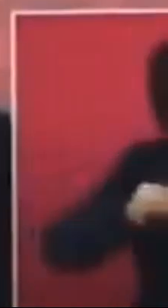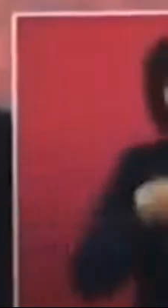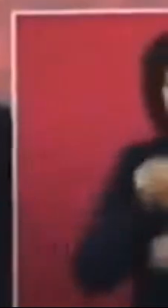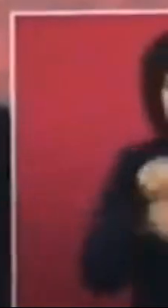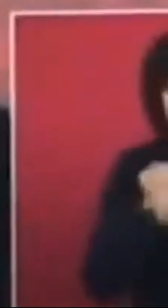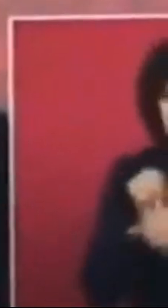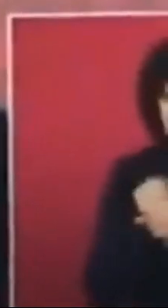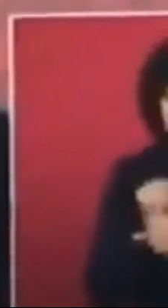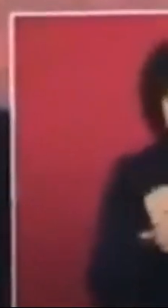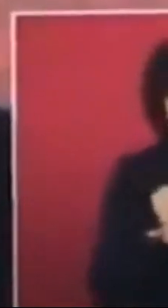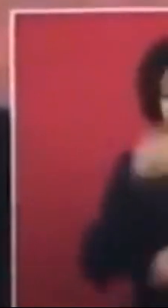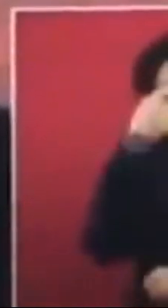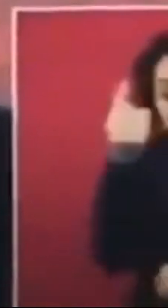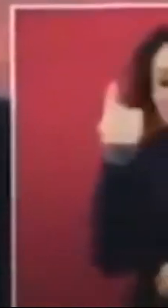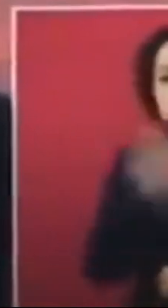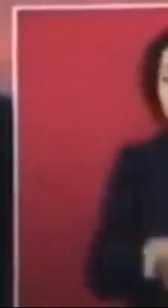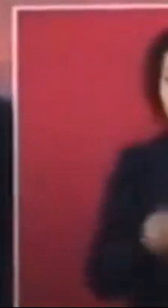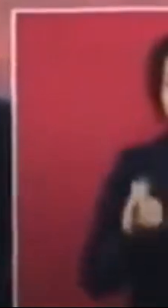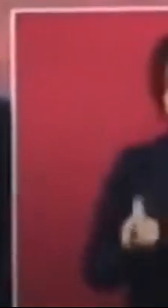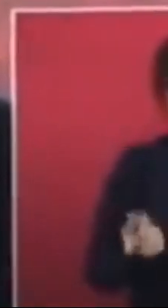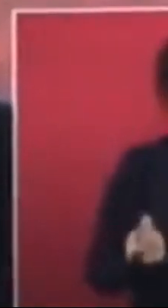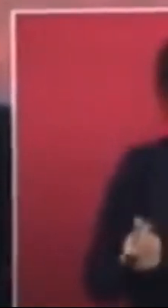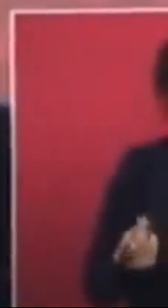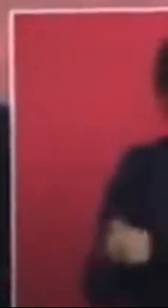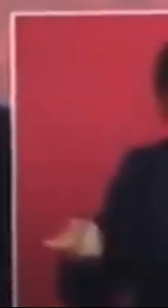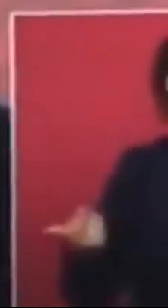resolver pronto sobre la libertad